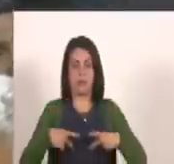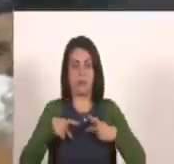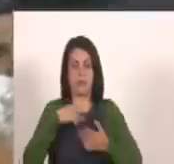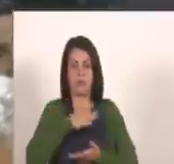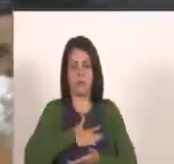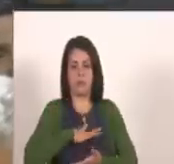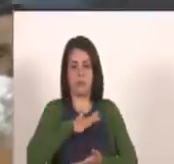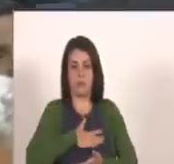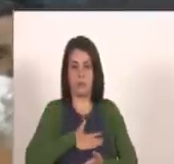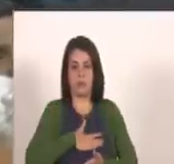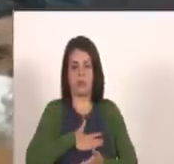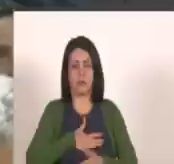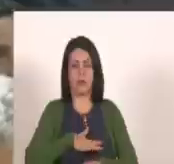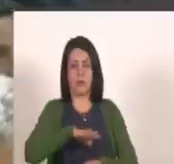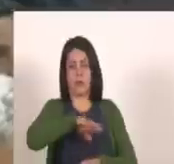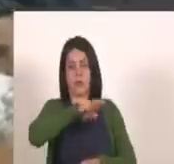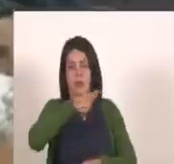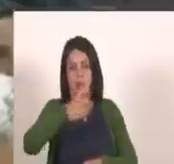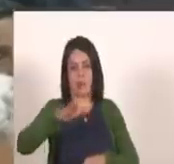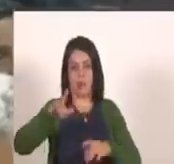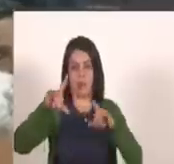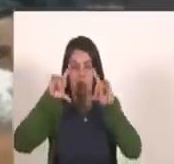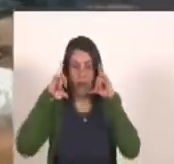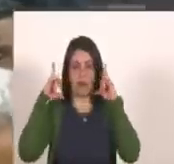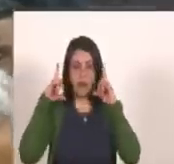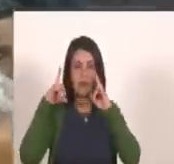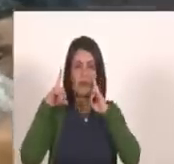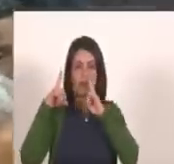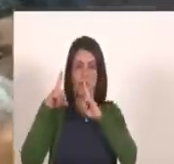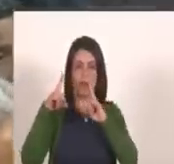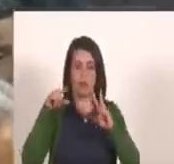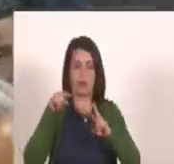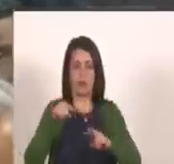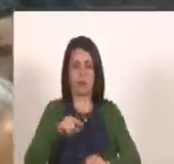plácida, tranquila, allá en su Macuto, que lo vio